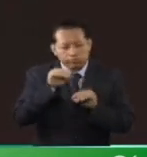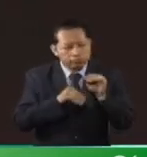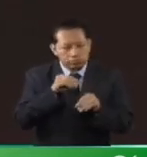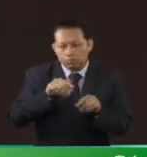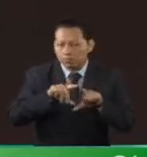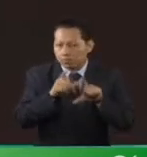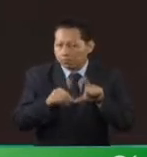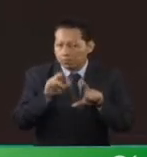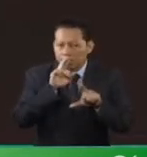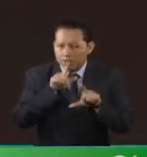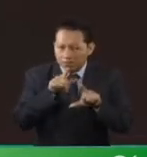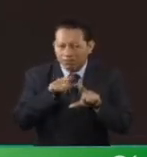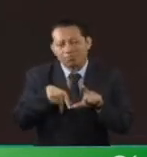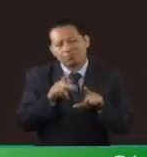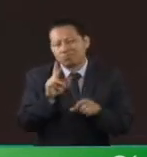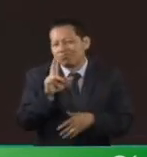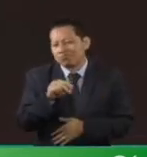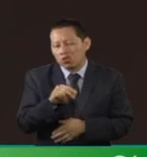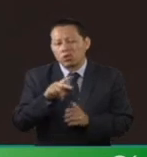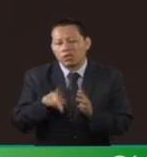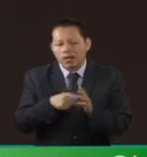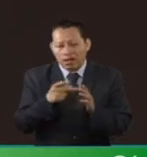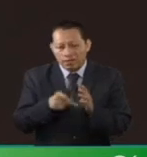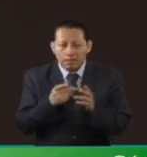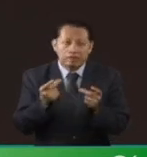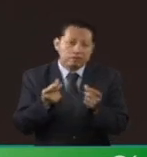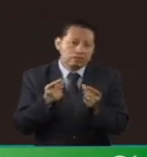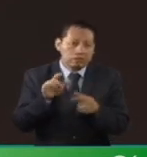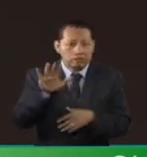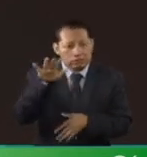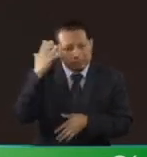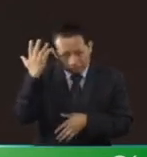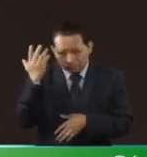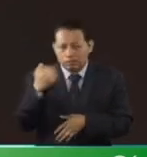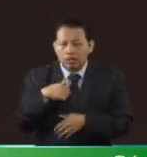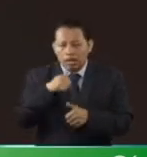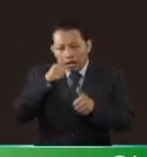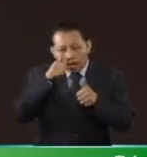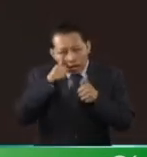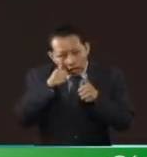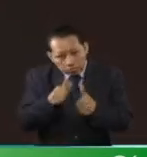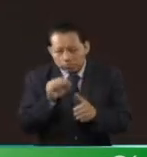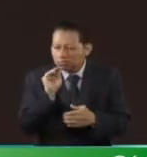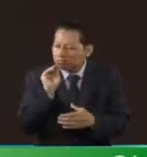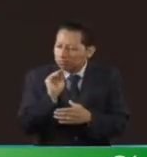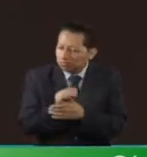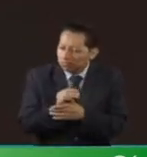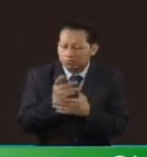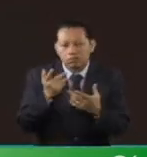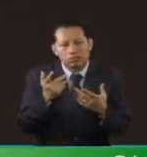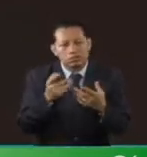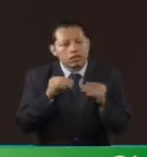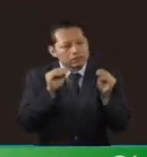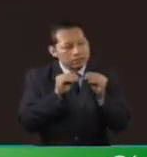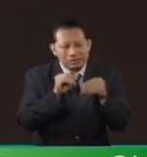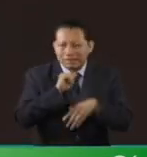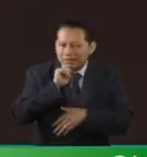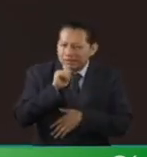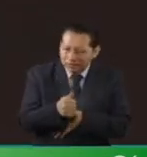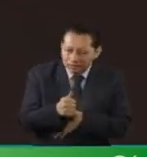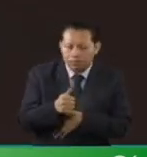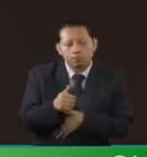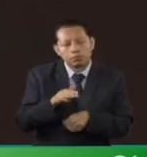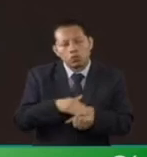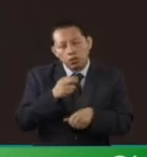no una vez más vamos a las prisas sin escuchar sin debatir ni analizar con consecuencias graves para